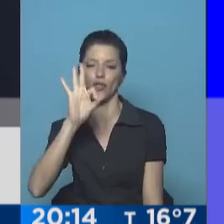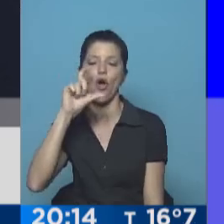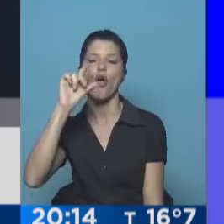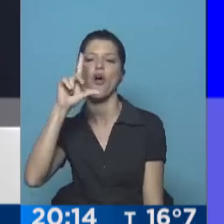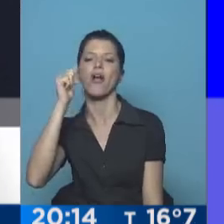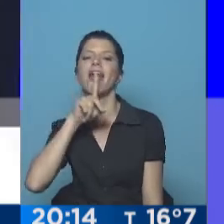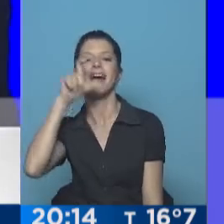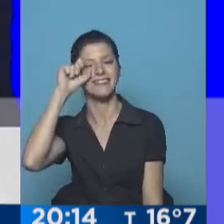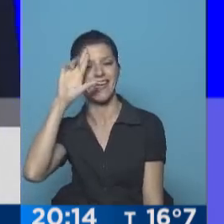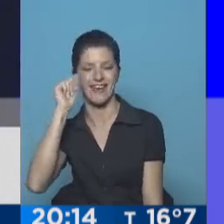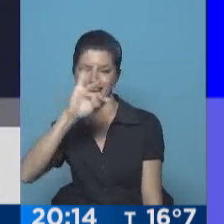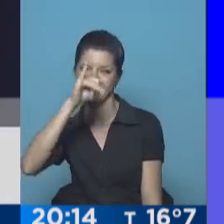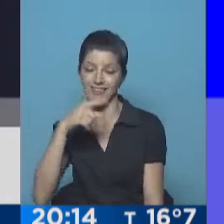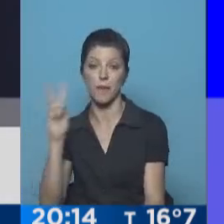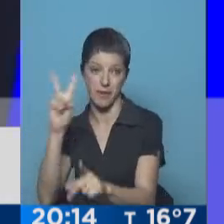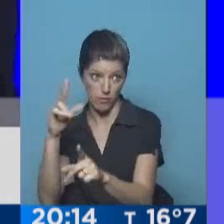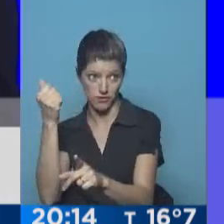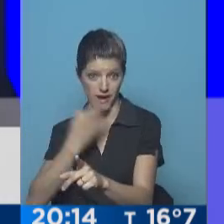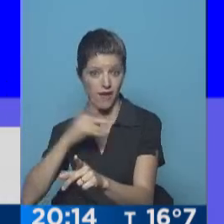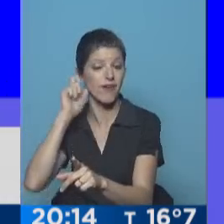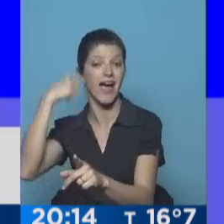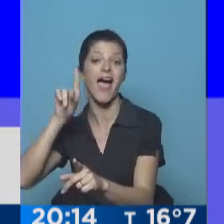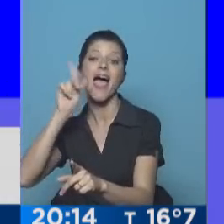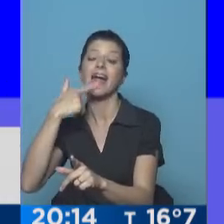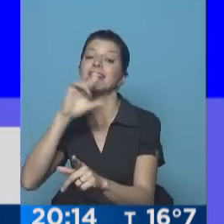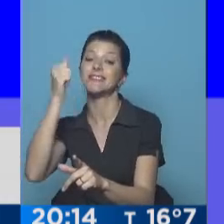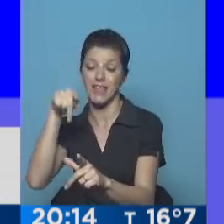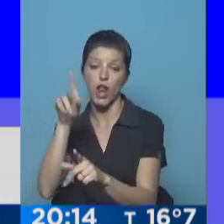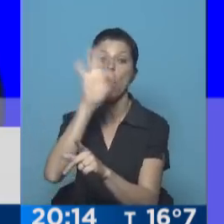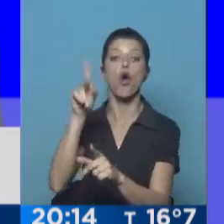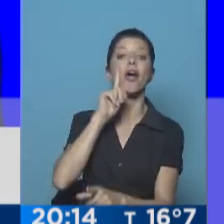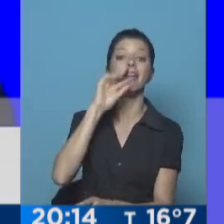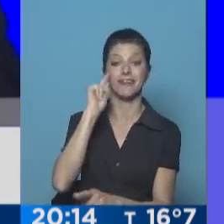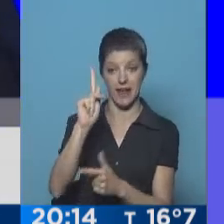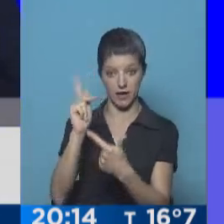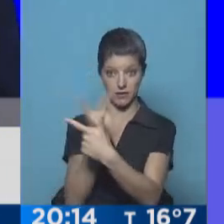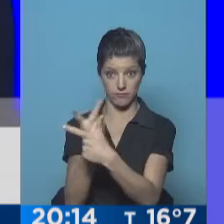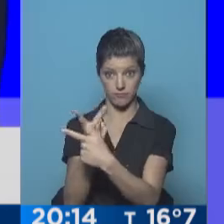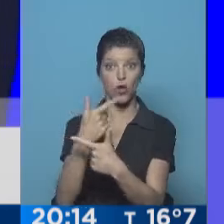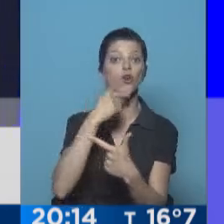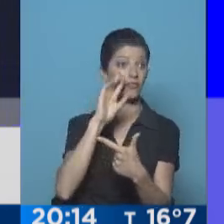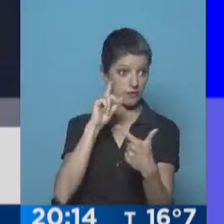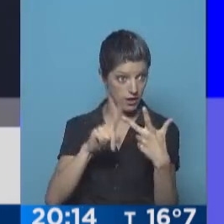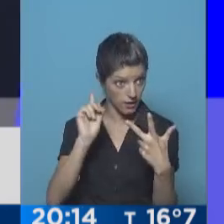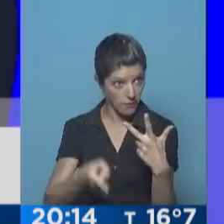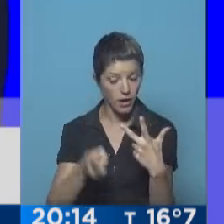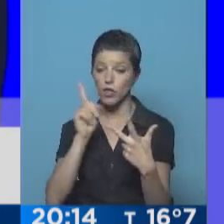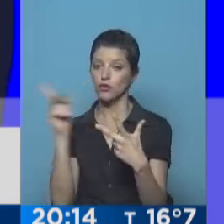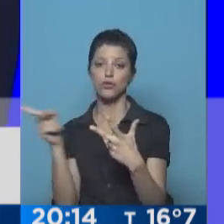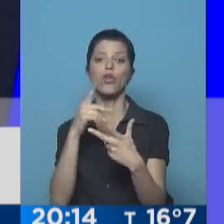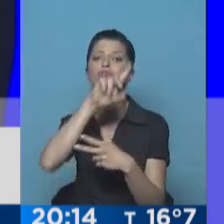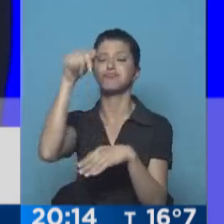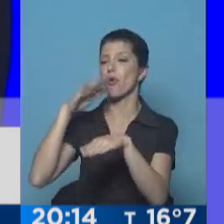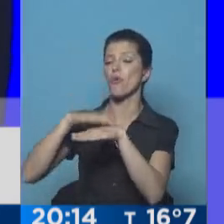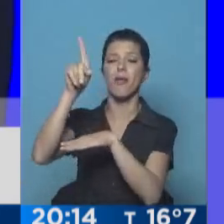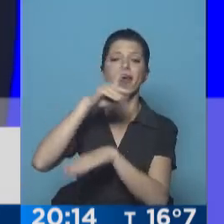Afganistán, efectivamente. Gran parte de los refugiados que hay en Afganistán o de Irak e incluso de Siria, en menor medida de Siria, tiene que ver con los bombardeos de